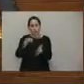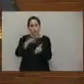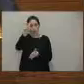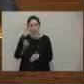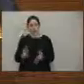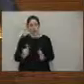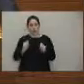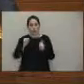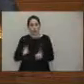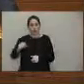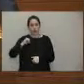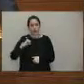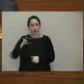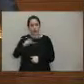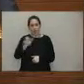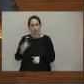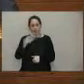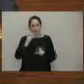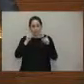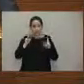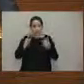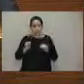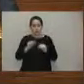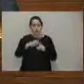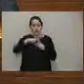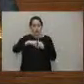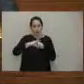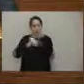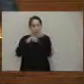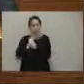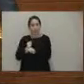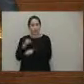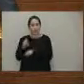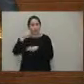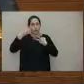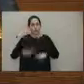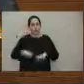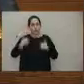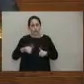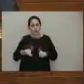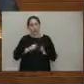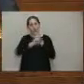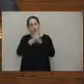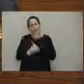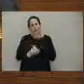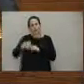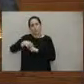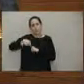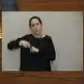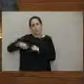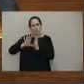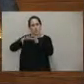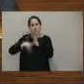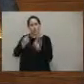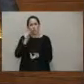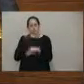ya a una residencia del ERA, en los casos en que ya tiene reconocido el grado de dependencia con derecho, y por el contrario se tardan varios meses, incluso a veces